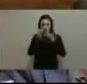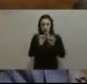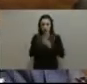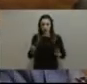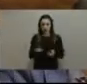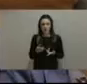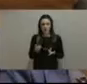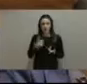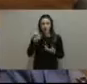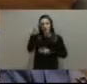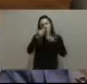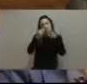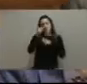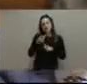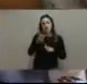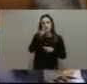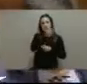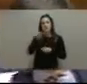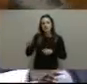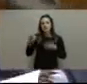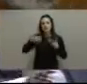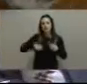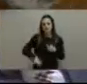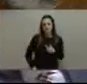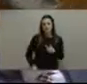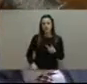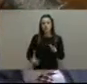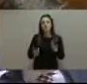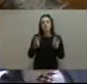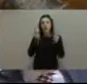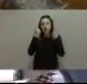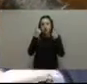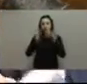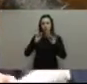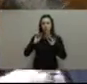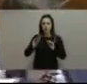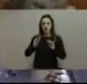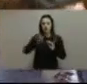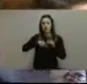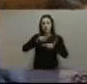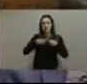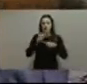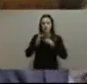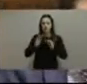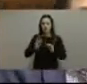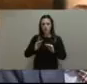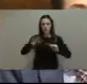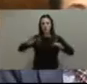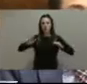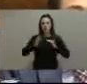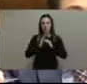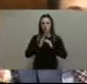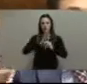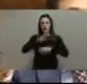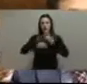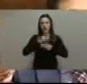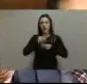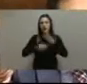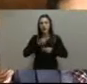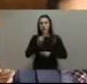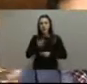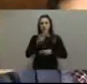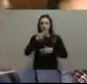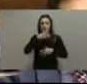Porque creo que la labor de los profesionales y de nuestros alumnos y de sus familias impiden y harían que fueran muy injustas